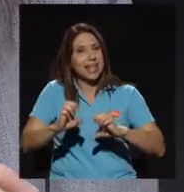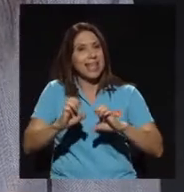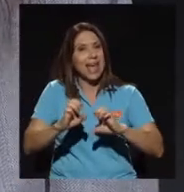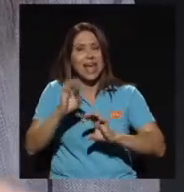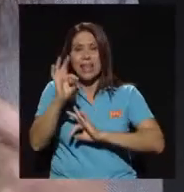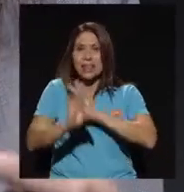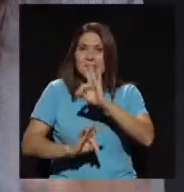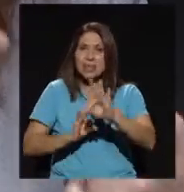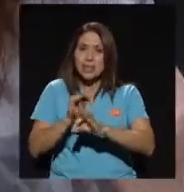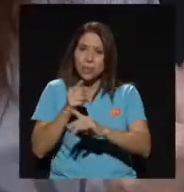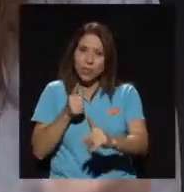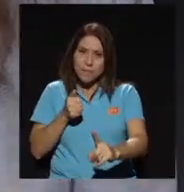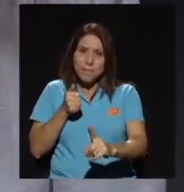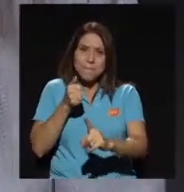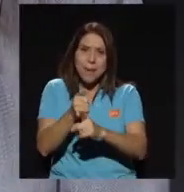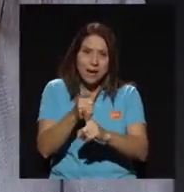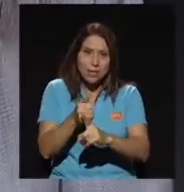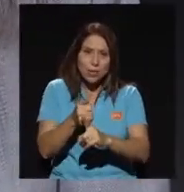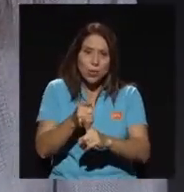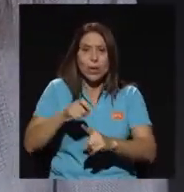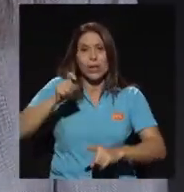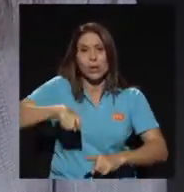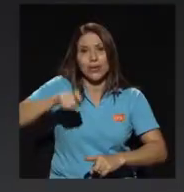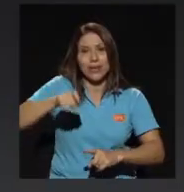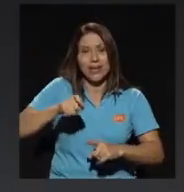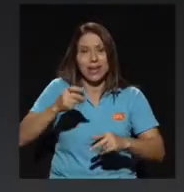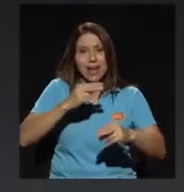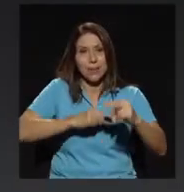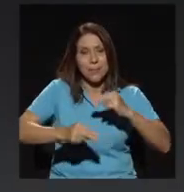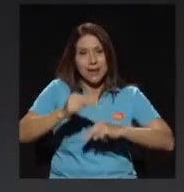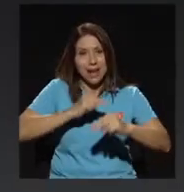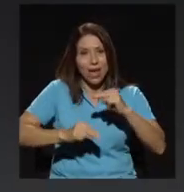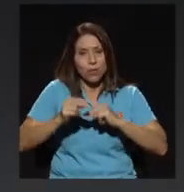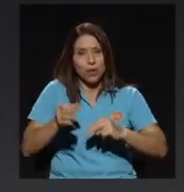queremos tener en lo que el mercado va a requerir en el futuro. Qué bueno